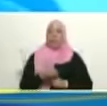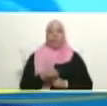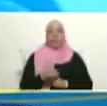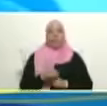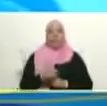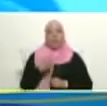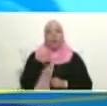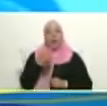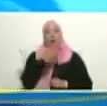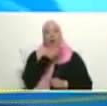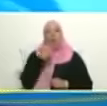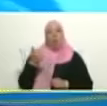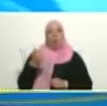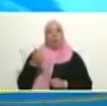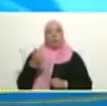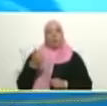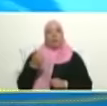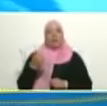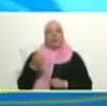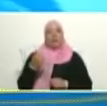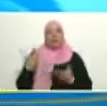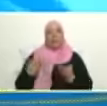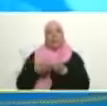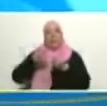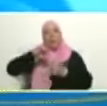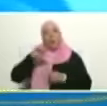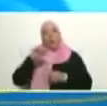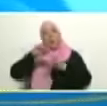que le dé medio guariney a las policías del mundo.